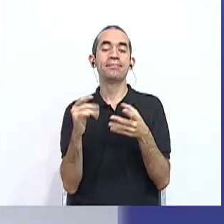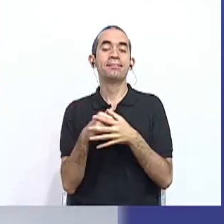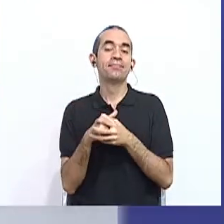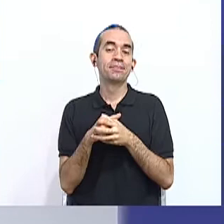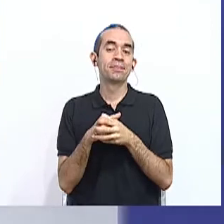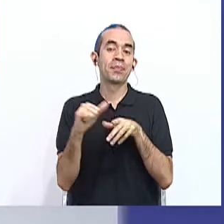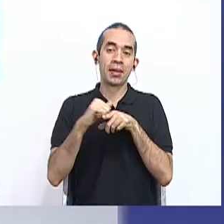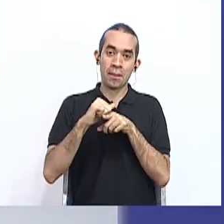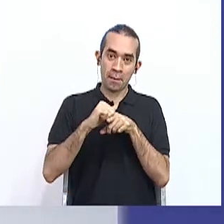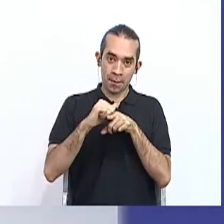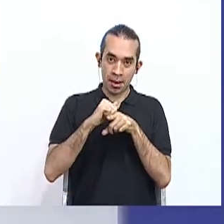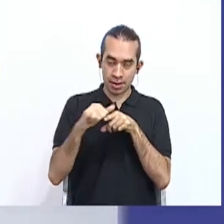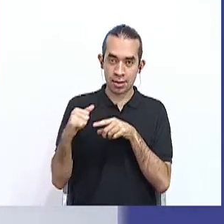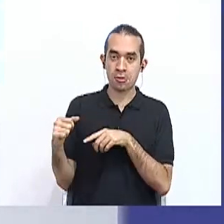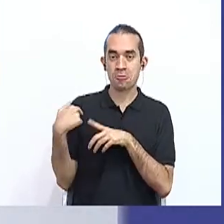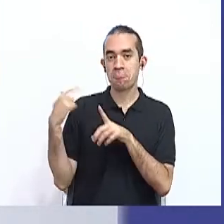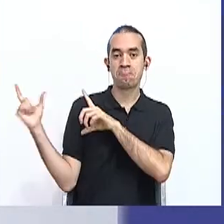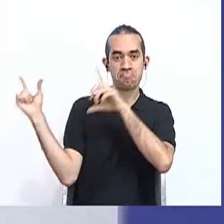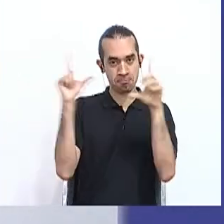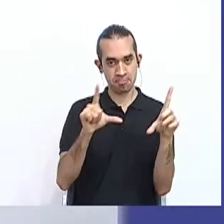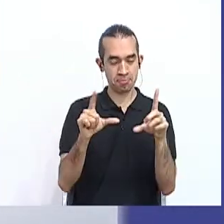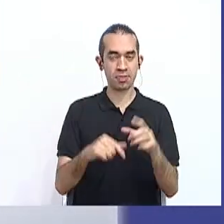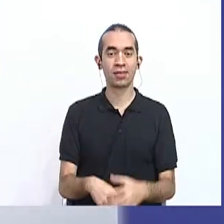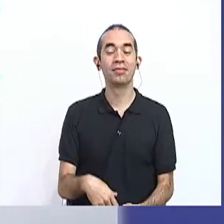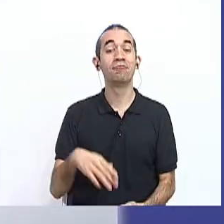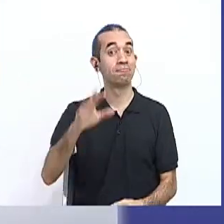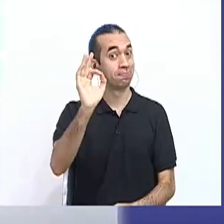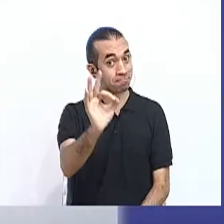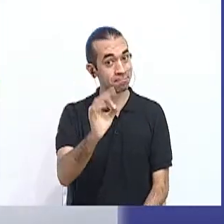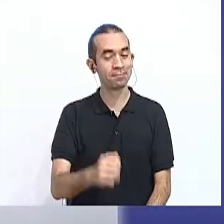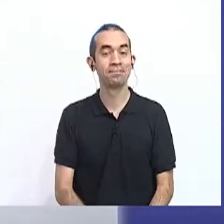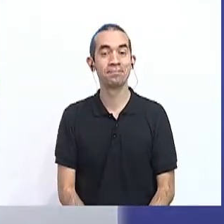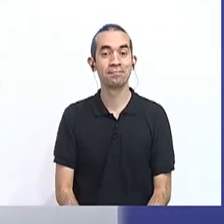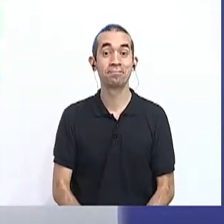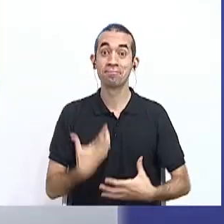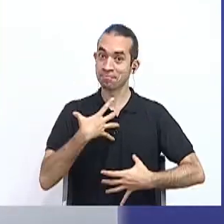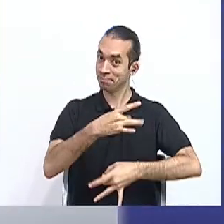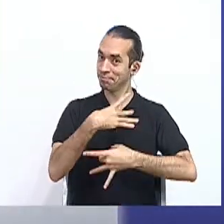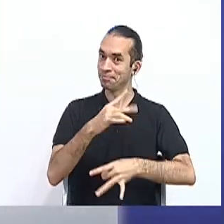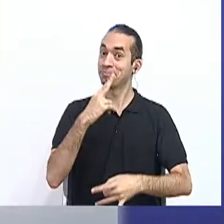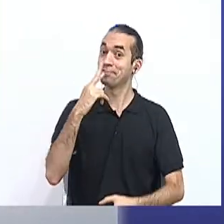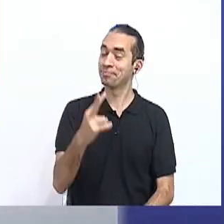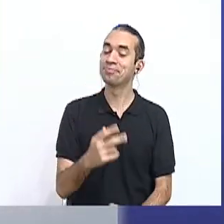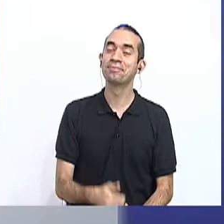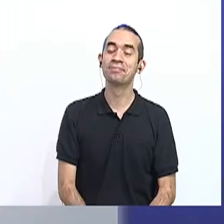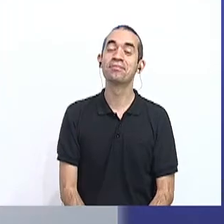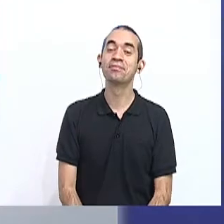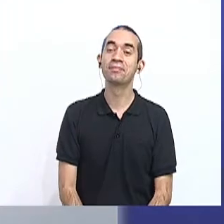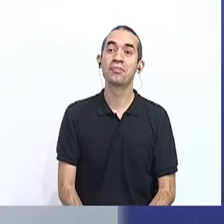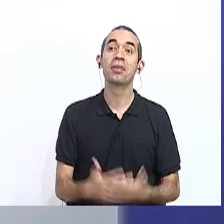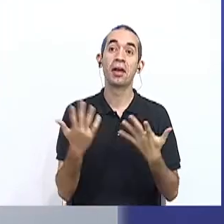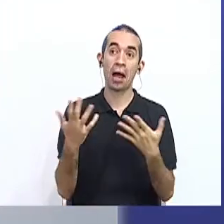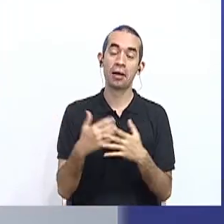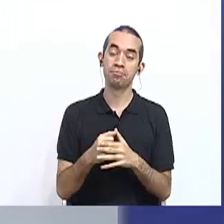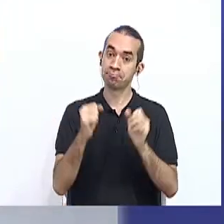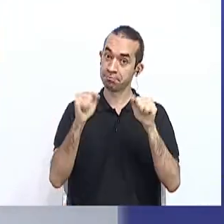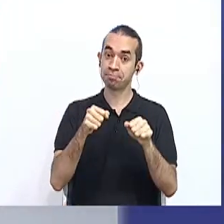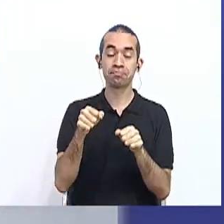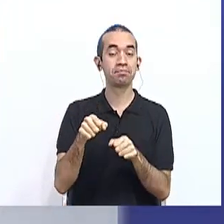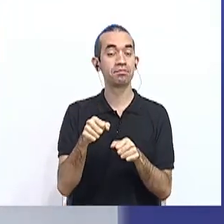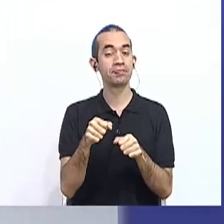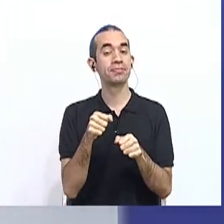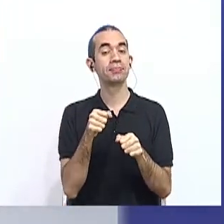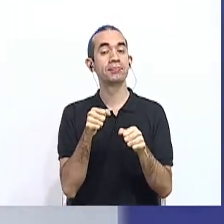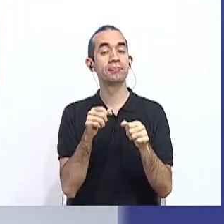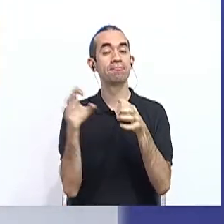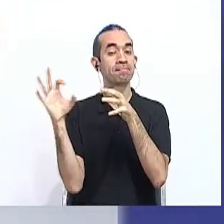unas prácticas que traje el día de hoy. ¿Qué les pareció? Muy interesante, ¿verdad? Bueno, para poder comprender esa